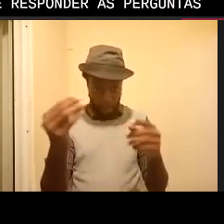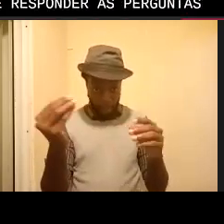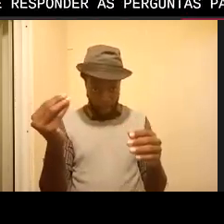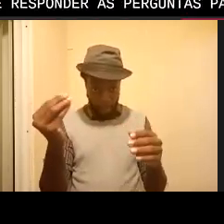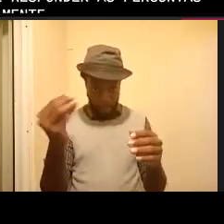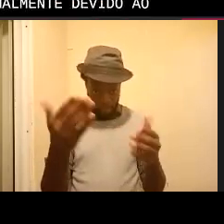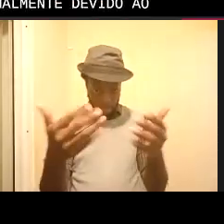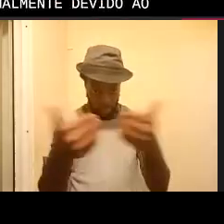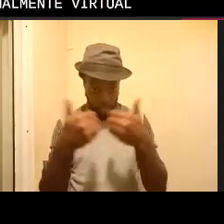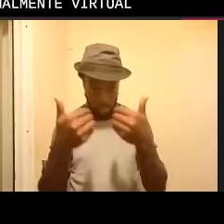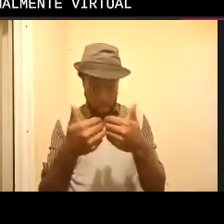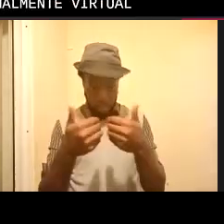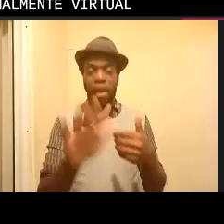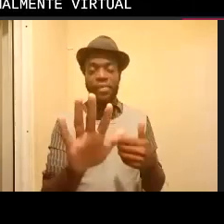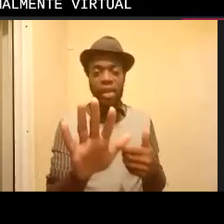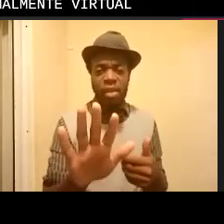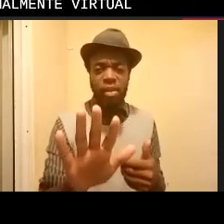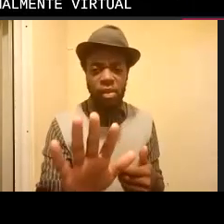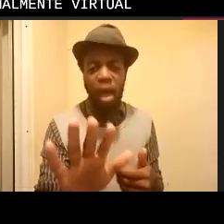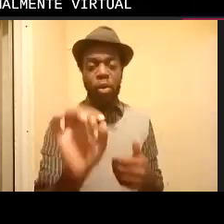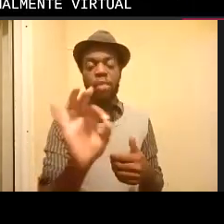Ok, bueno, preguntaba Darío.